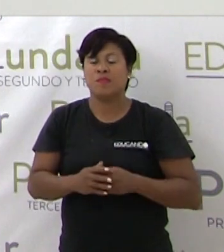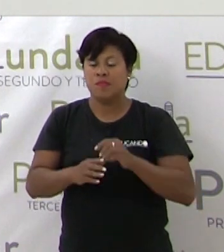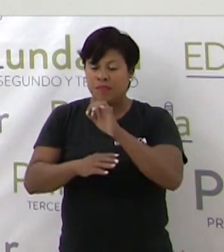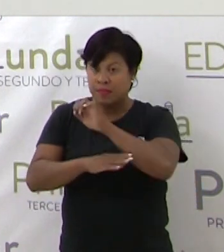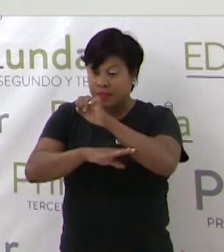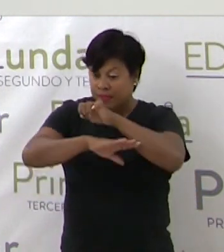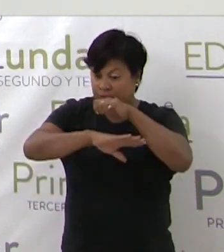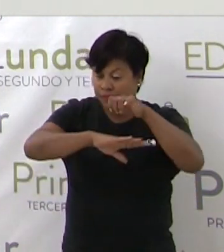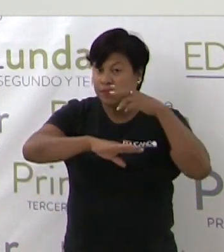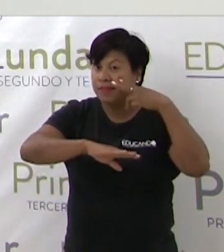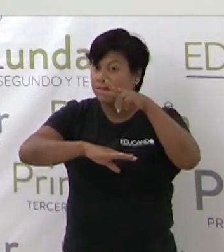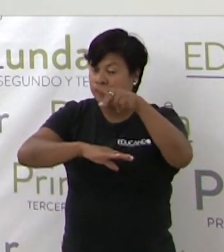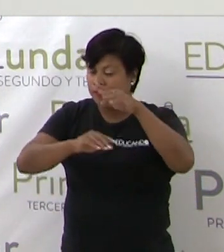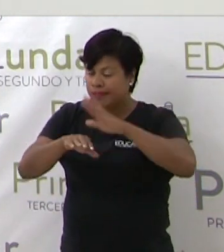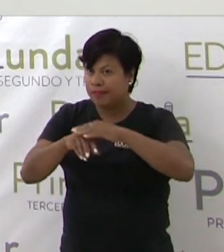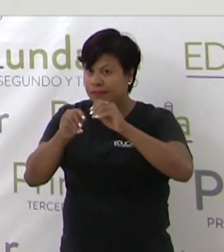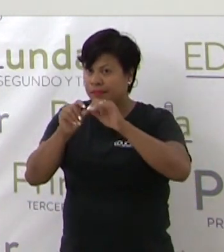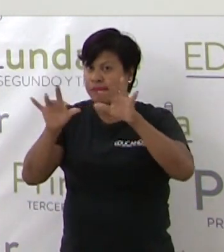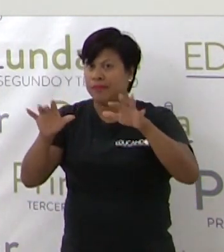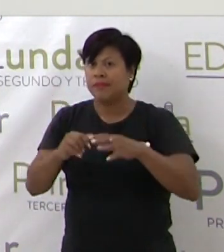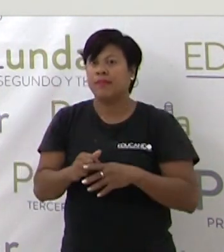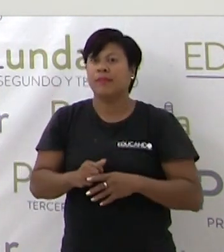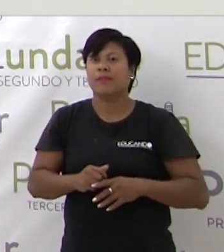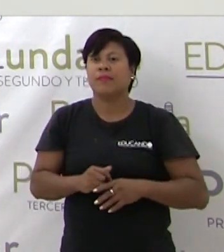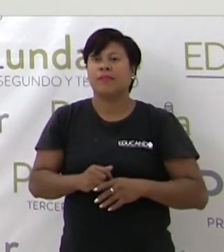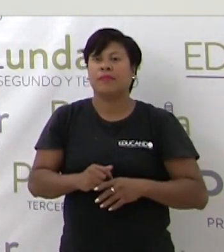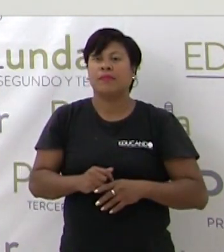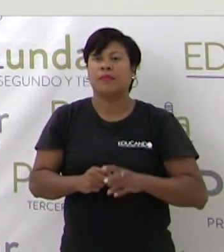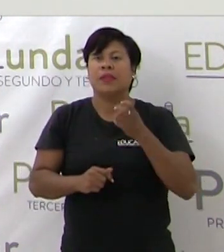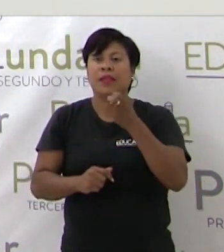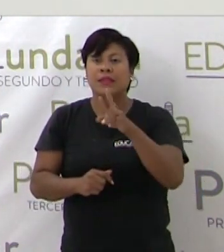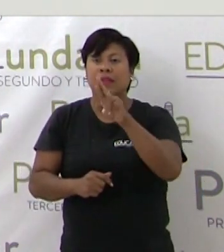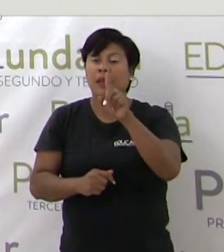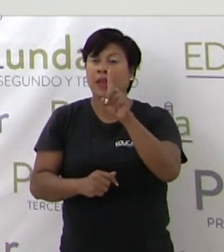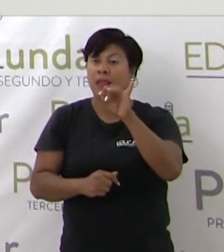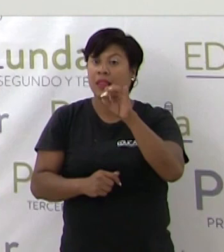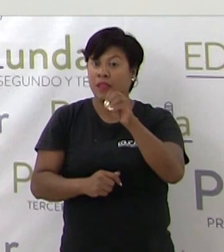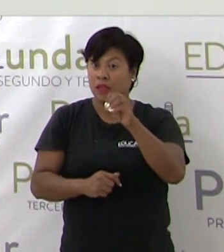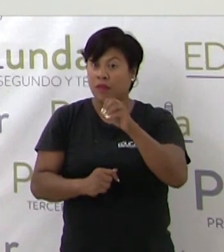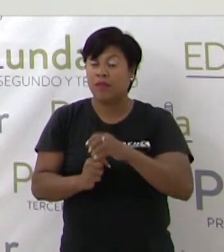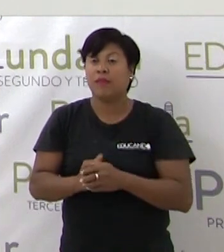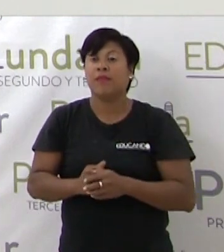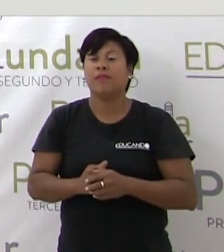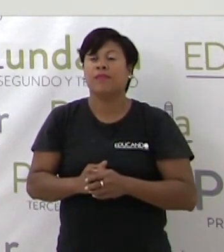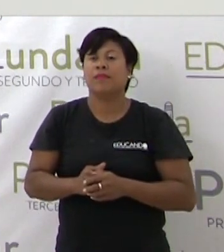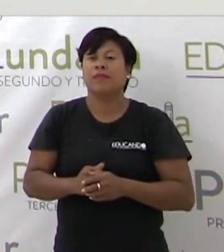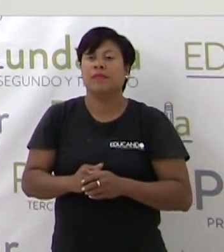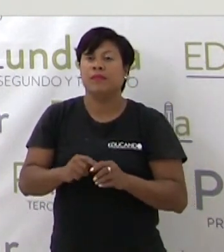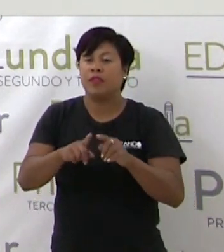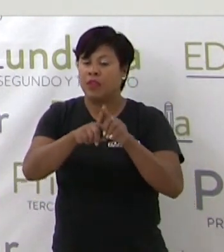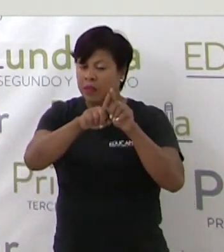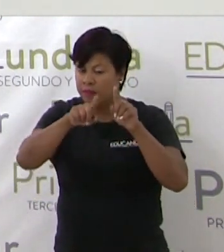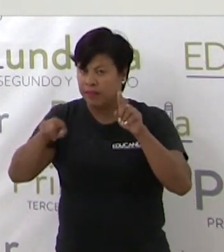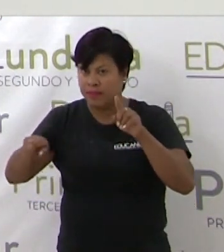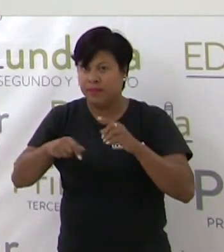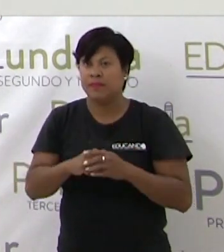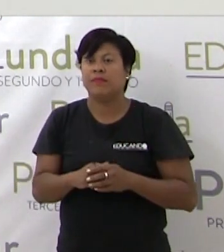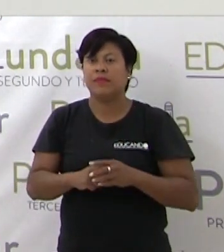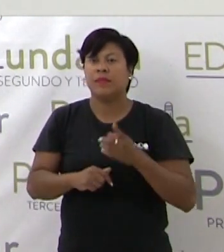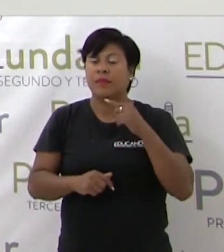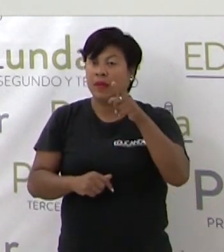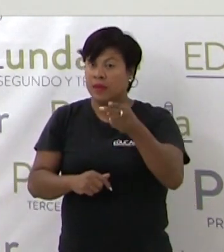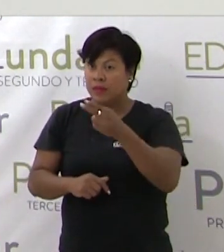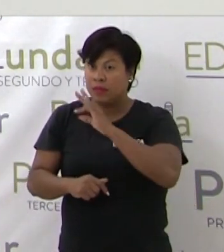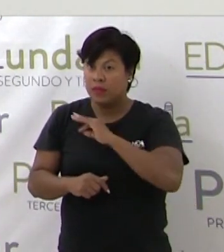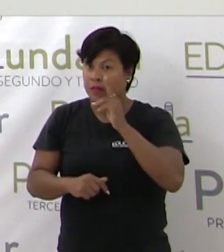que puedan verla, apreciarla. Ese es el radio. Lo prolongué nada más, únicamente lo que hice es prolongarlo. Ahora